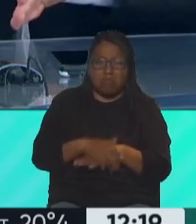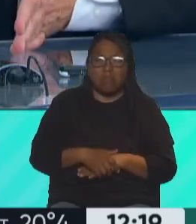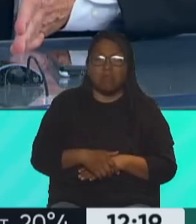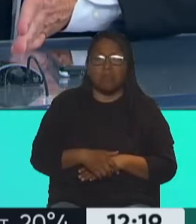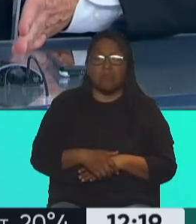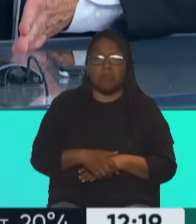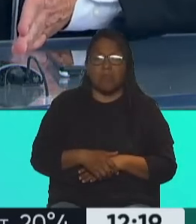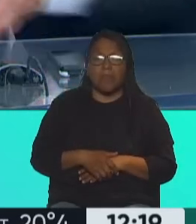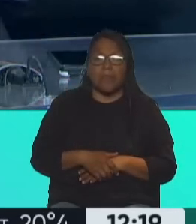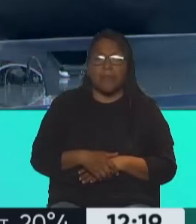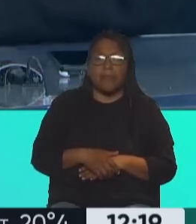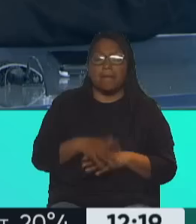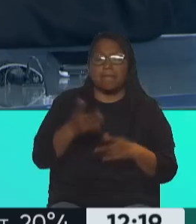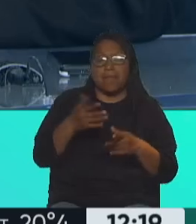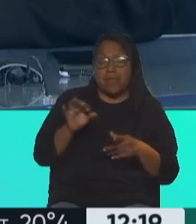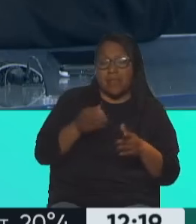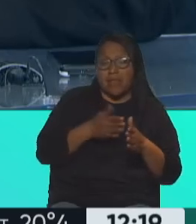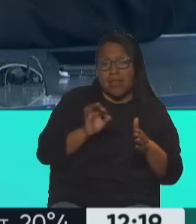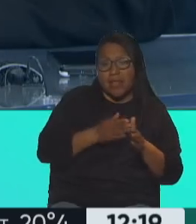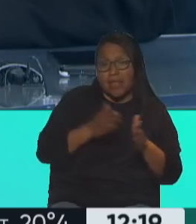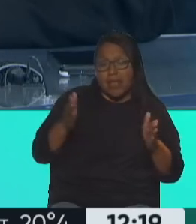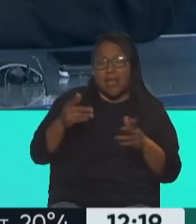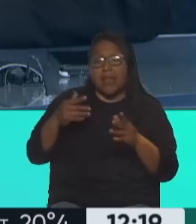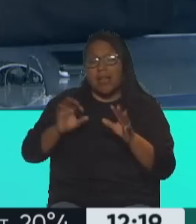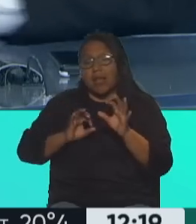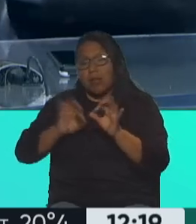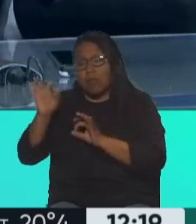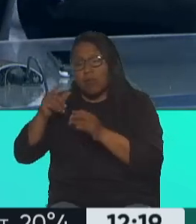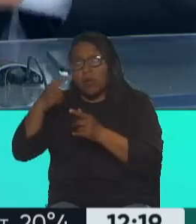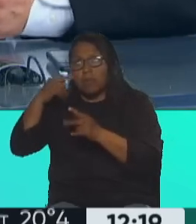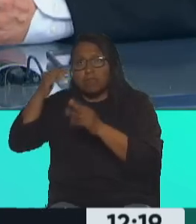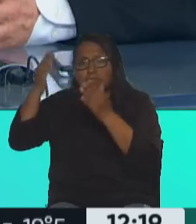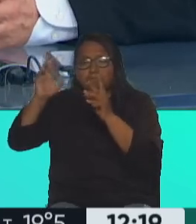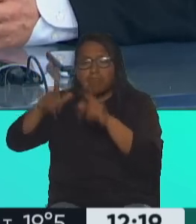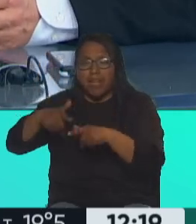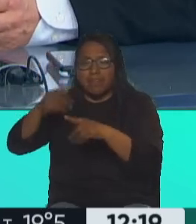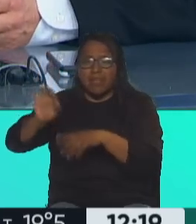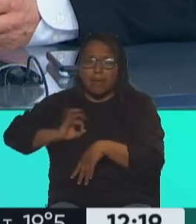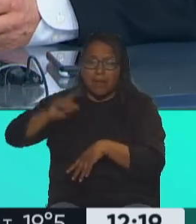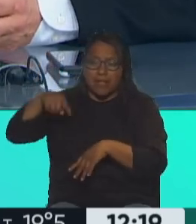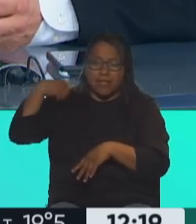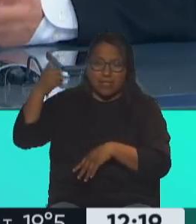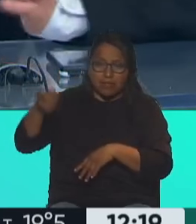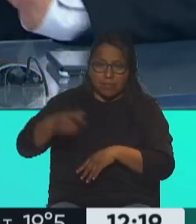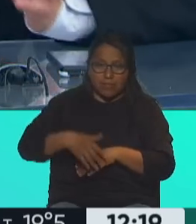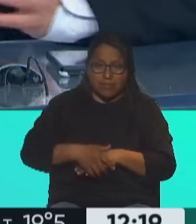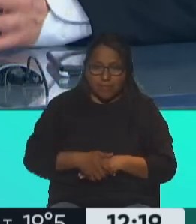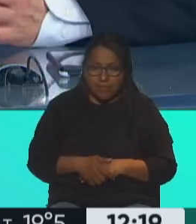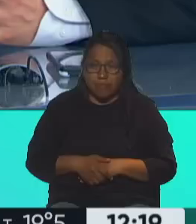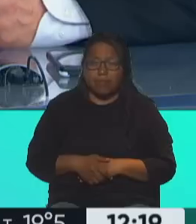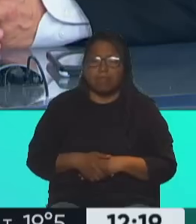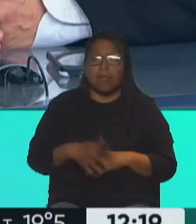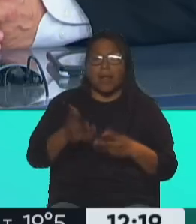la efectivamente realizada este año y están planteando la proyectada para el año que viene, ¿no? Un poquito la picardía de mostrar los